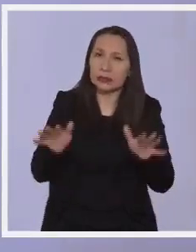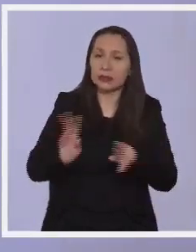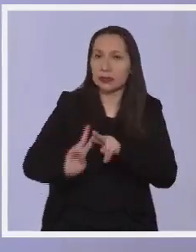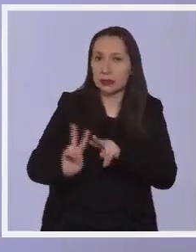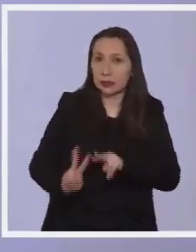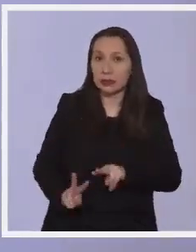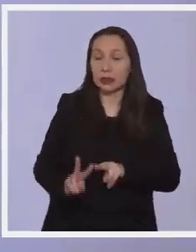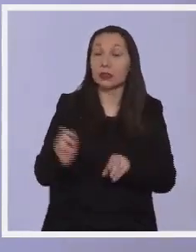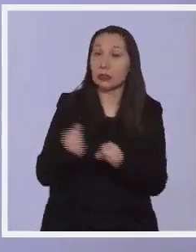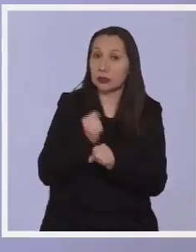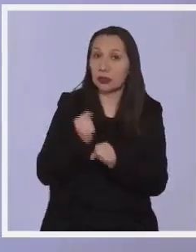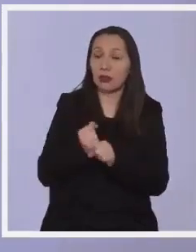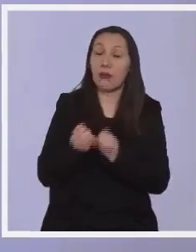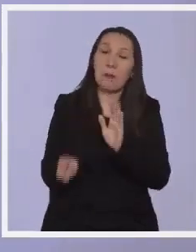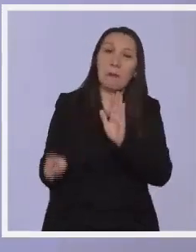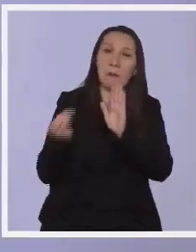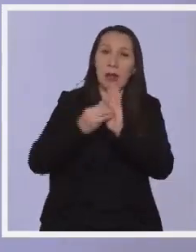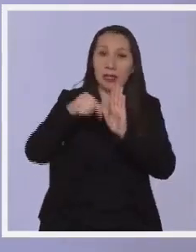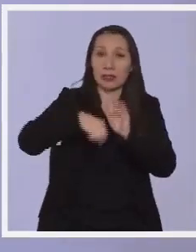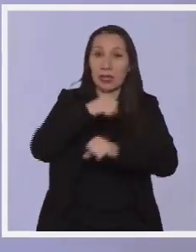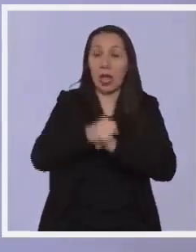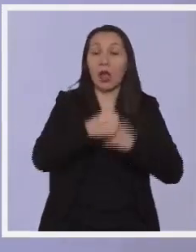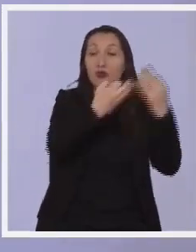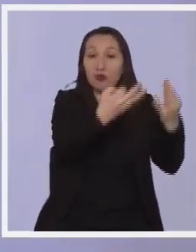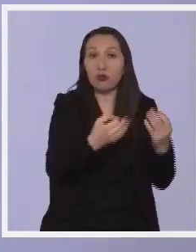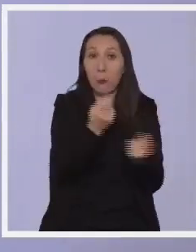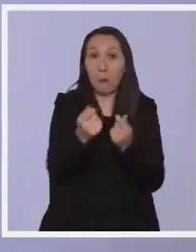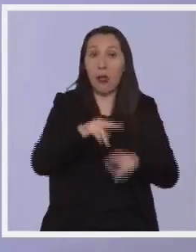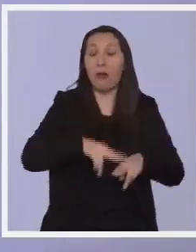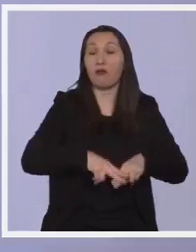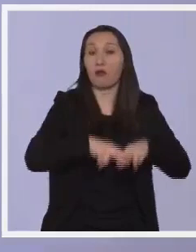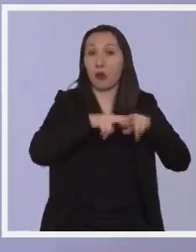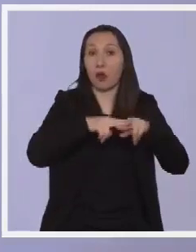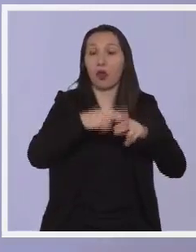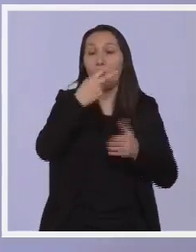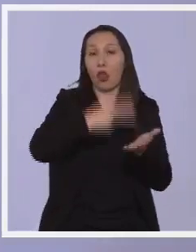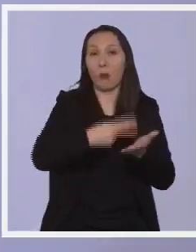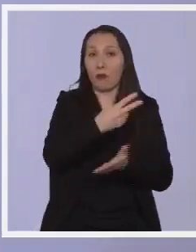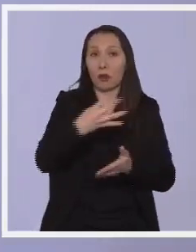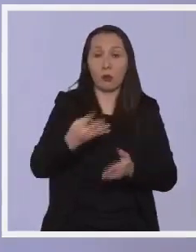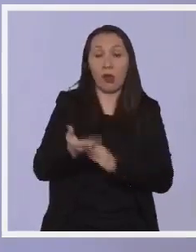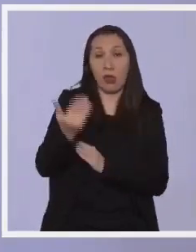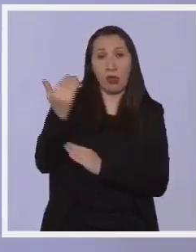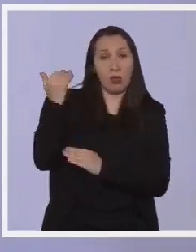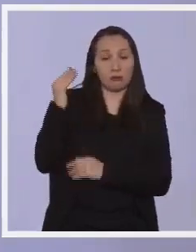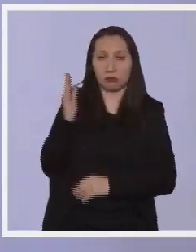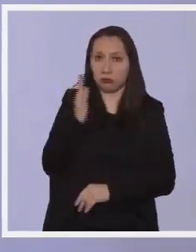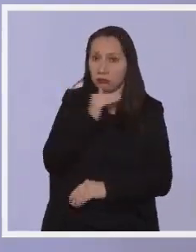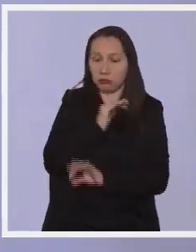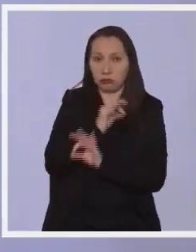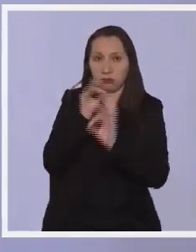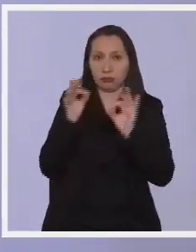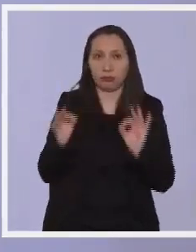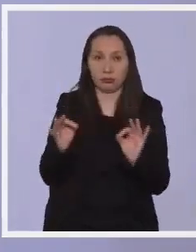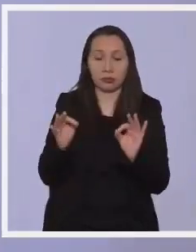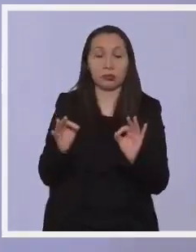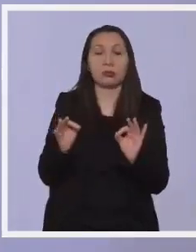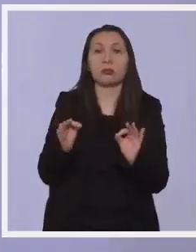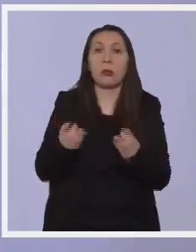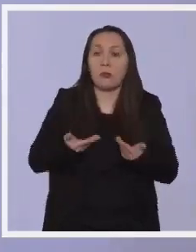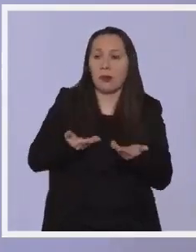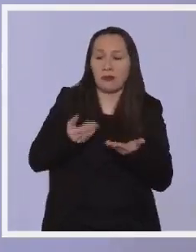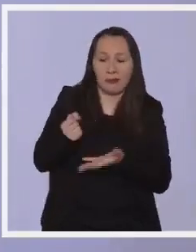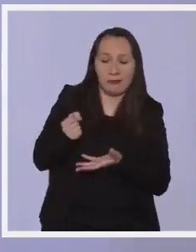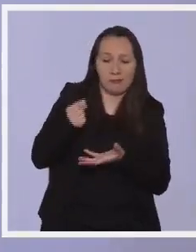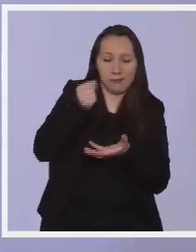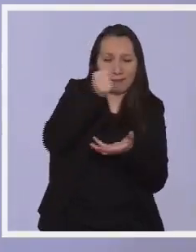y que se van a incrementar este año con el presupuesto 2024 no tiene precedentes en los últimos años. No solo en entregar más